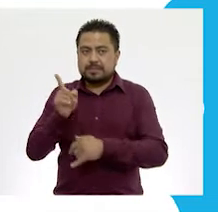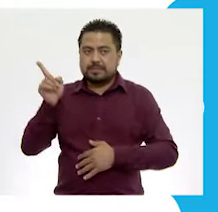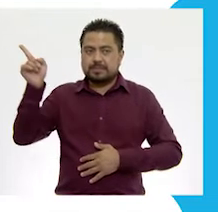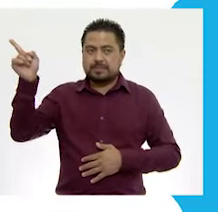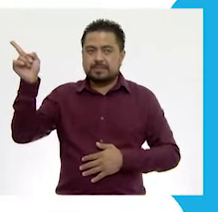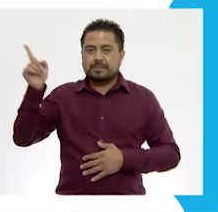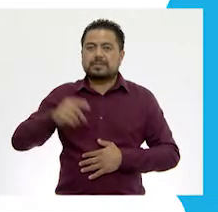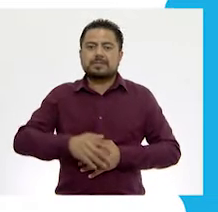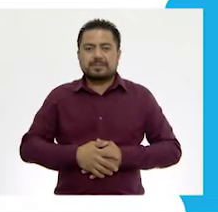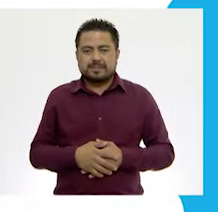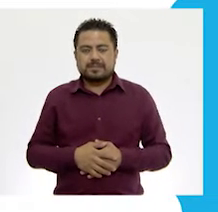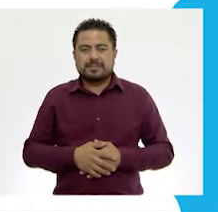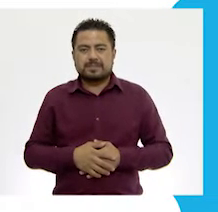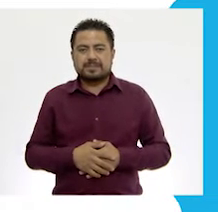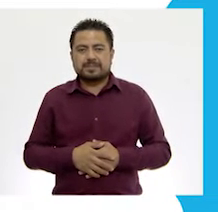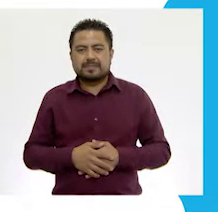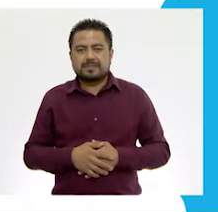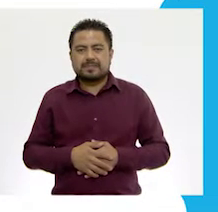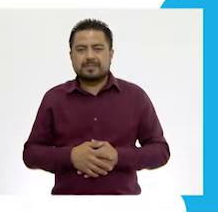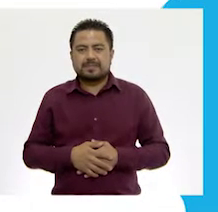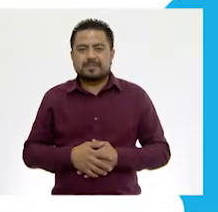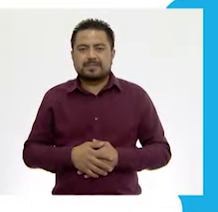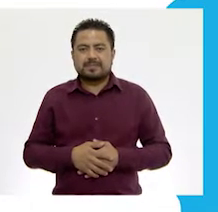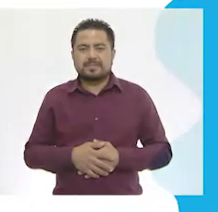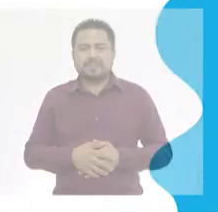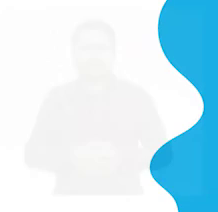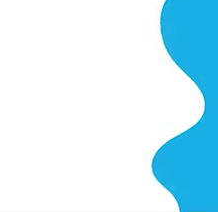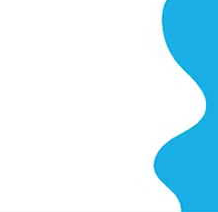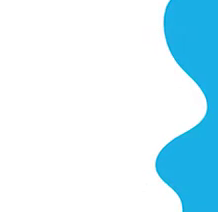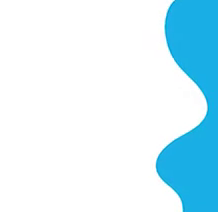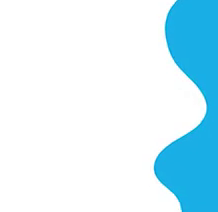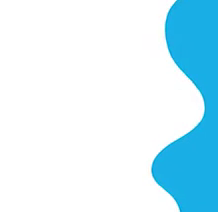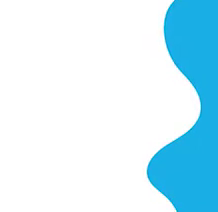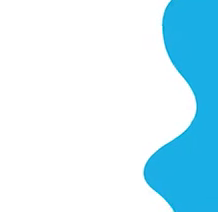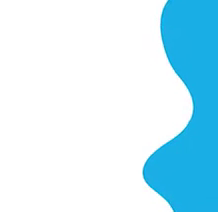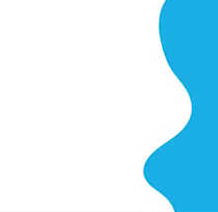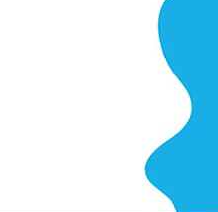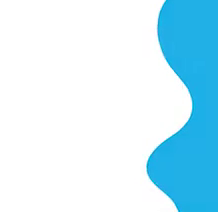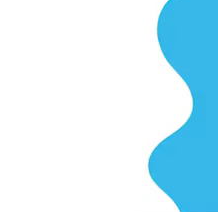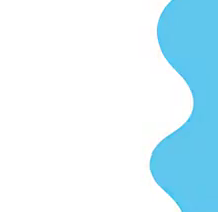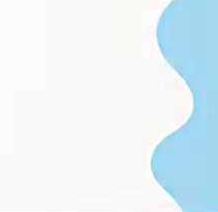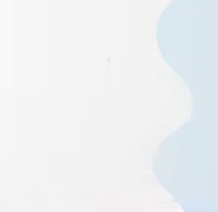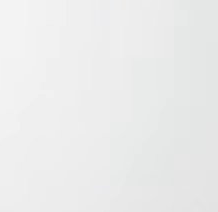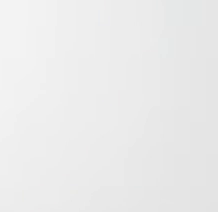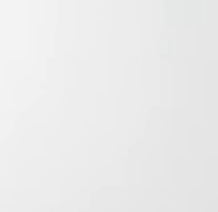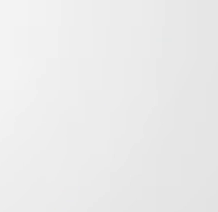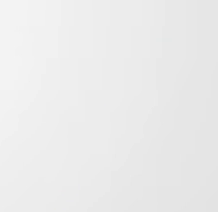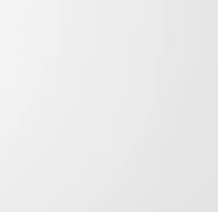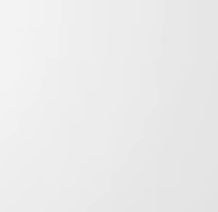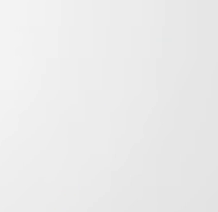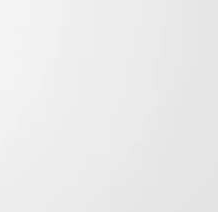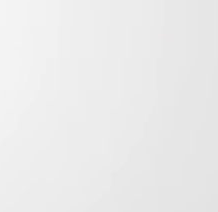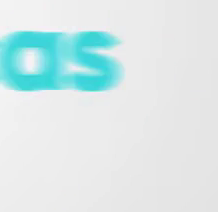liga: aprendeencasa.cep.gov.mx.